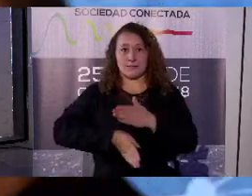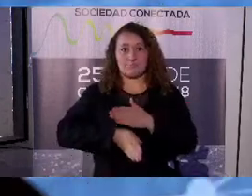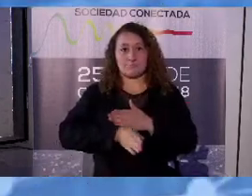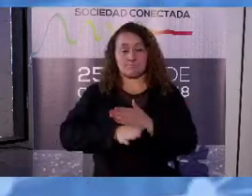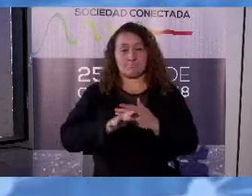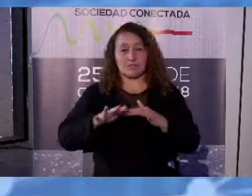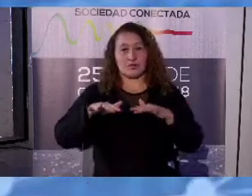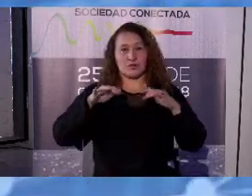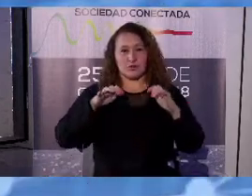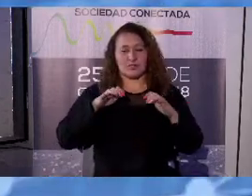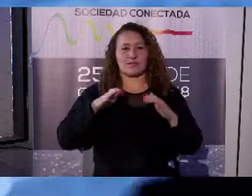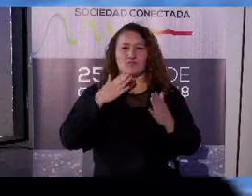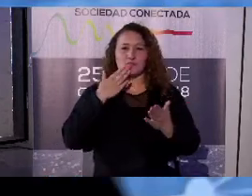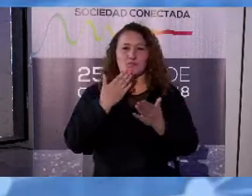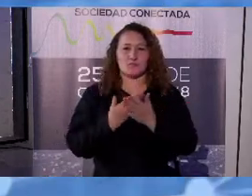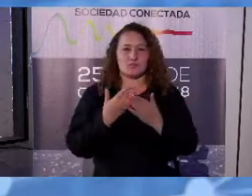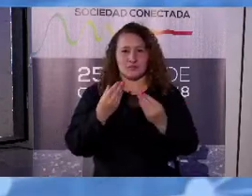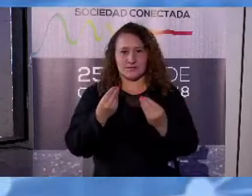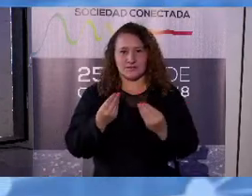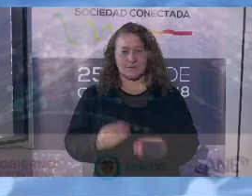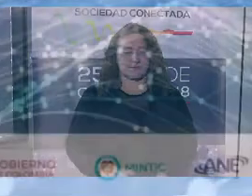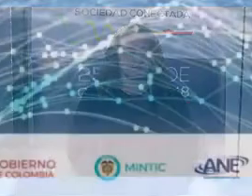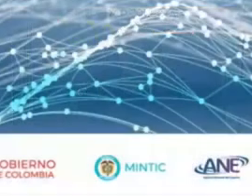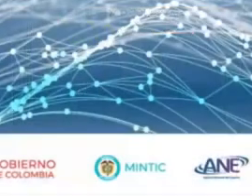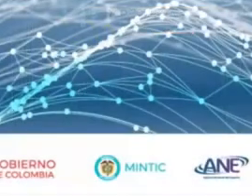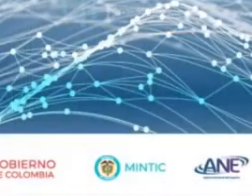congreso Bueno muchísimas